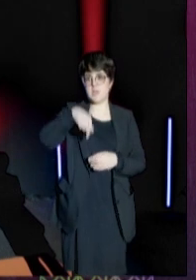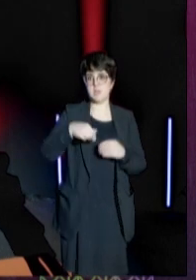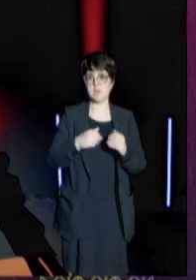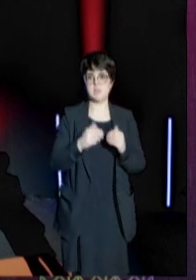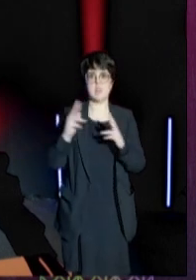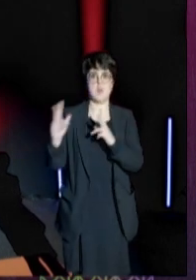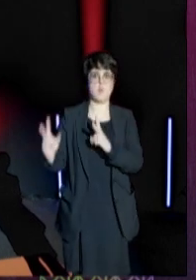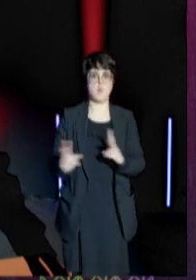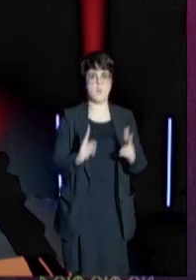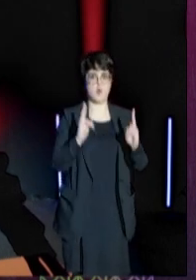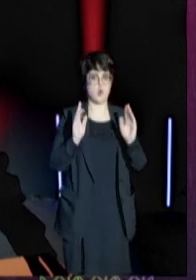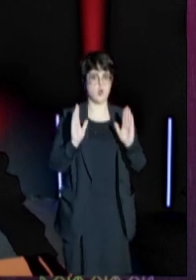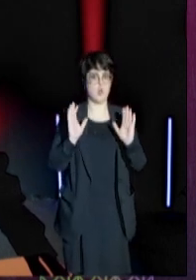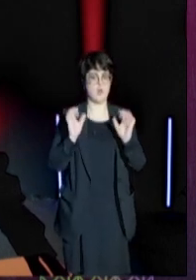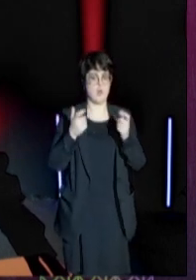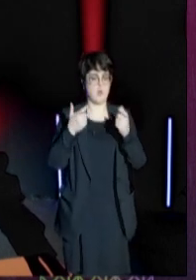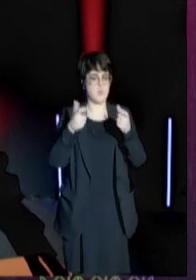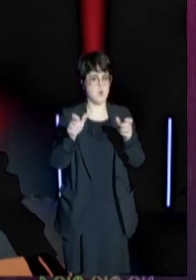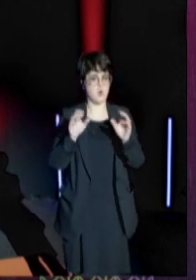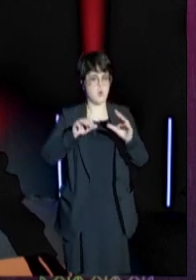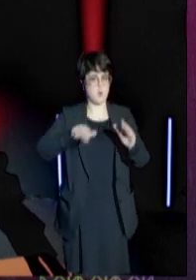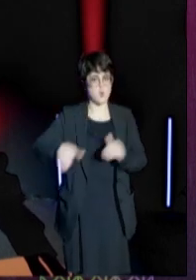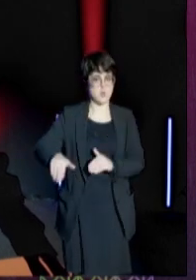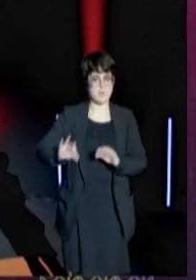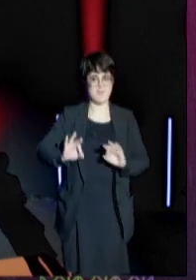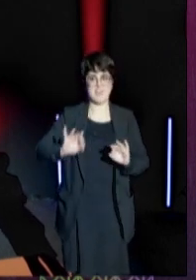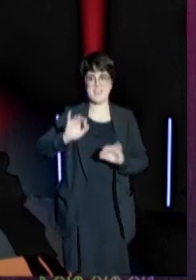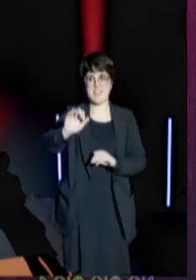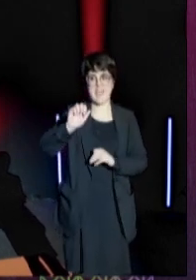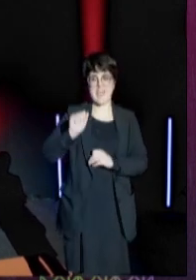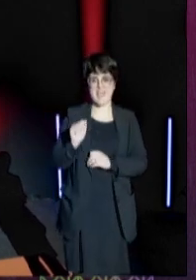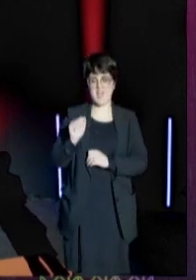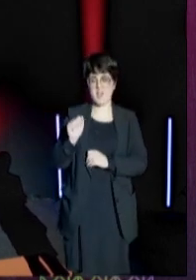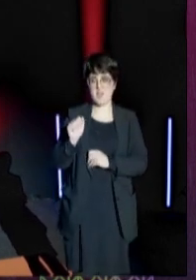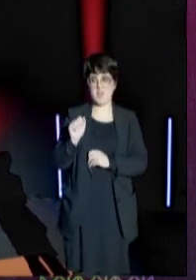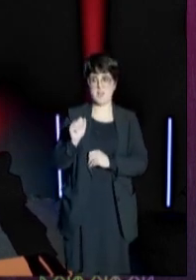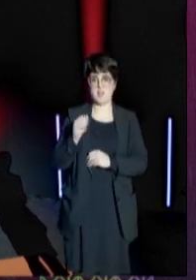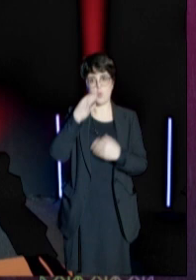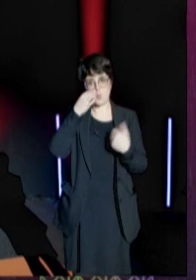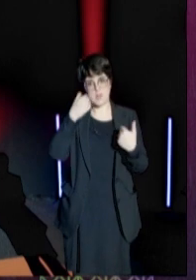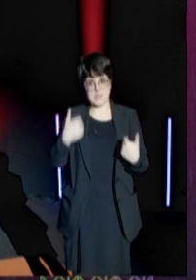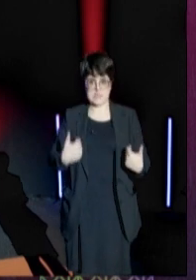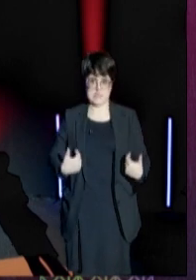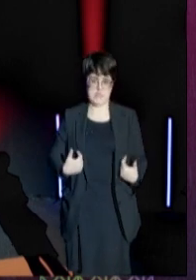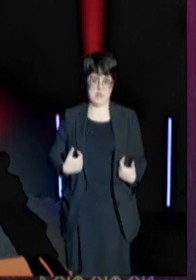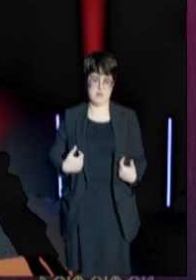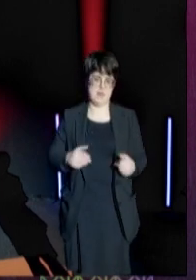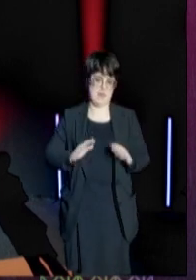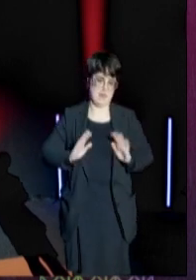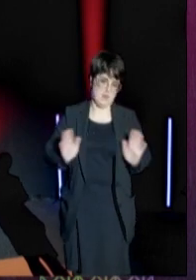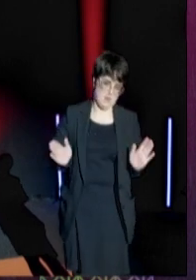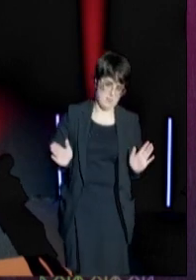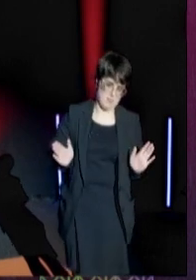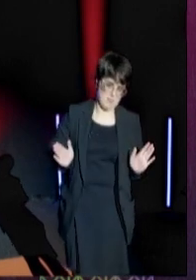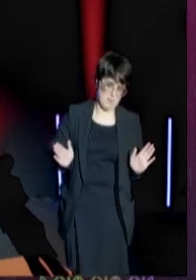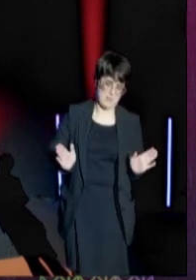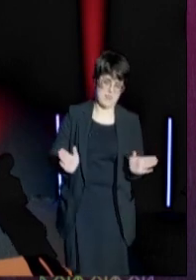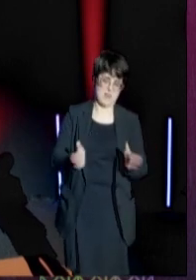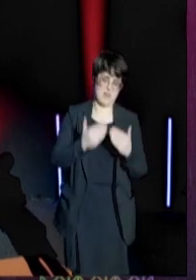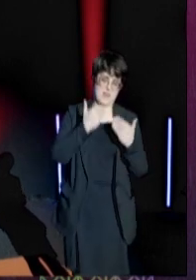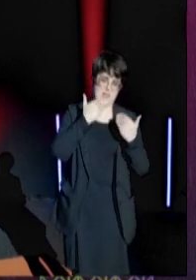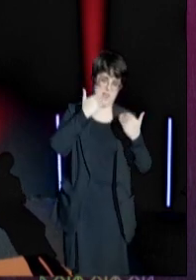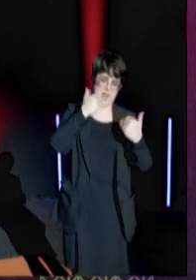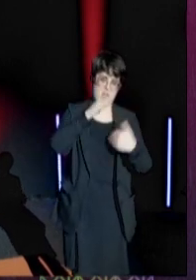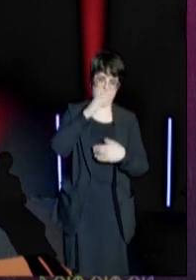último bloque artificial humanista y nada Muchas